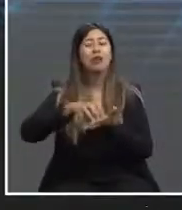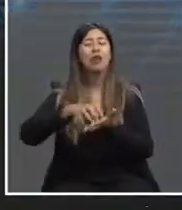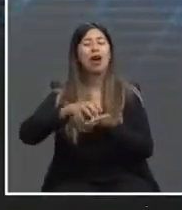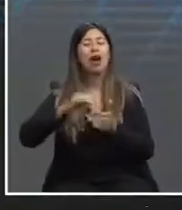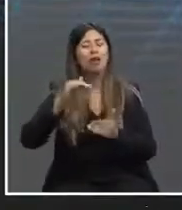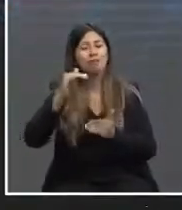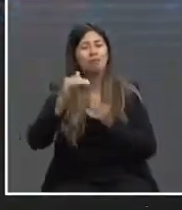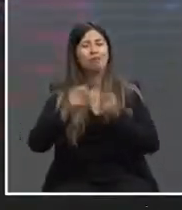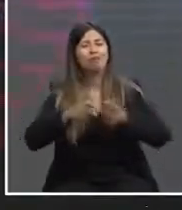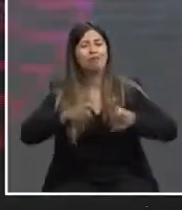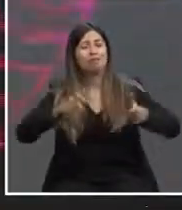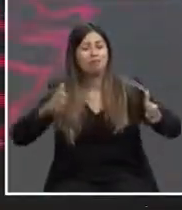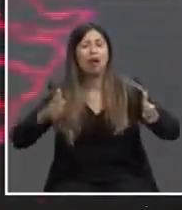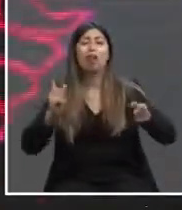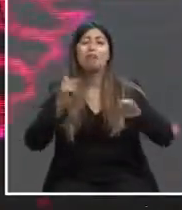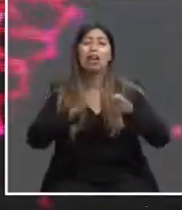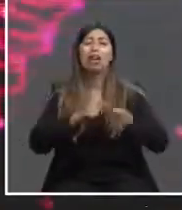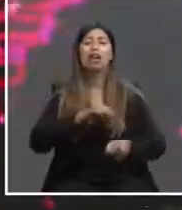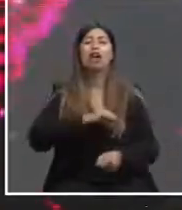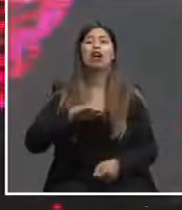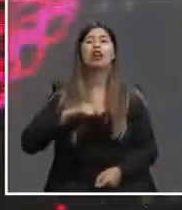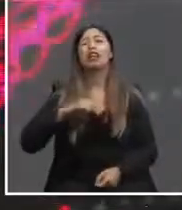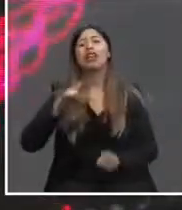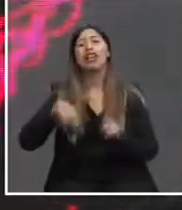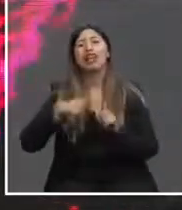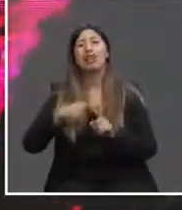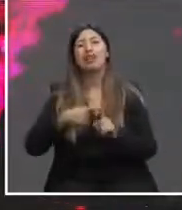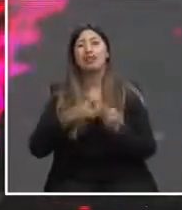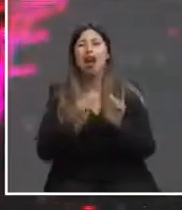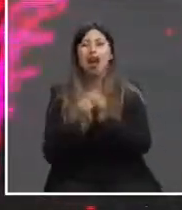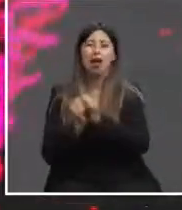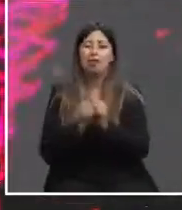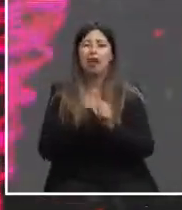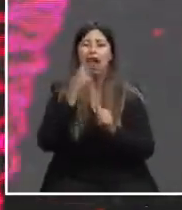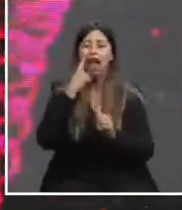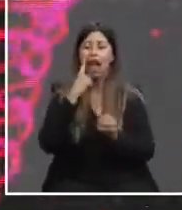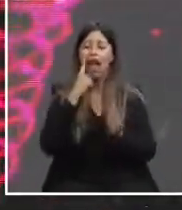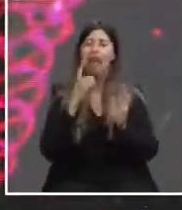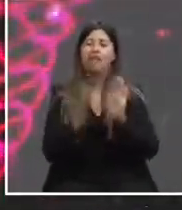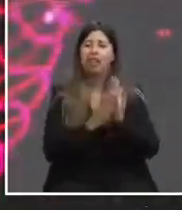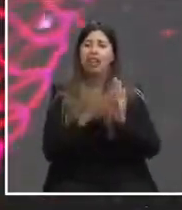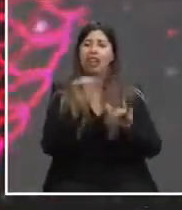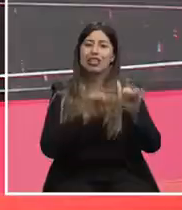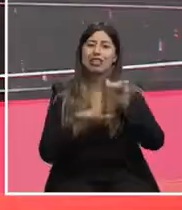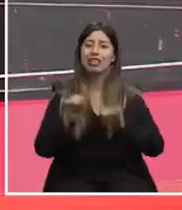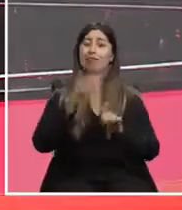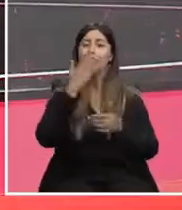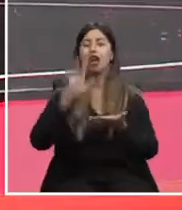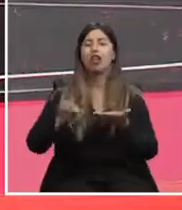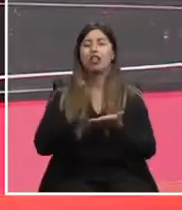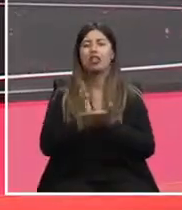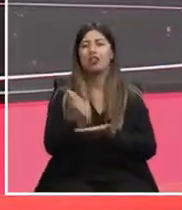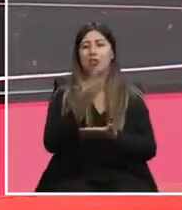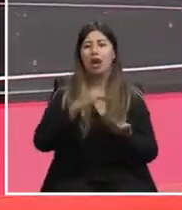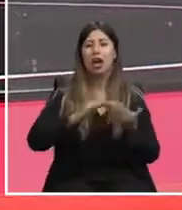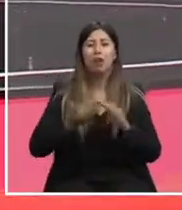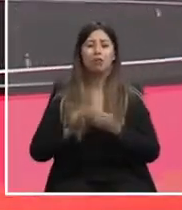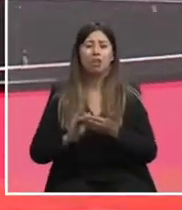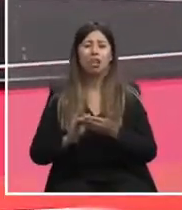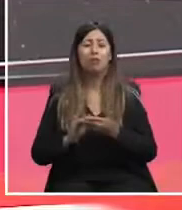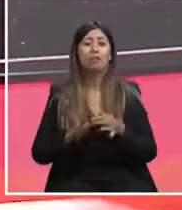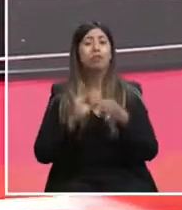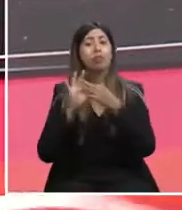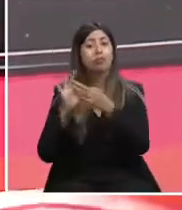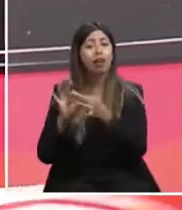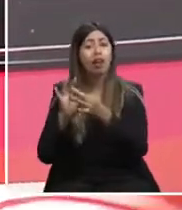y orgullo y que, por cierto, lo hace además acompañado de la evidencia científica para tomar las mejores decisiones para nuestra comunidad. Muchas gracias,